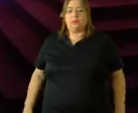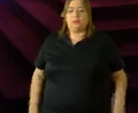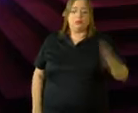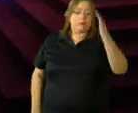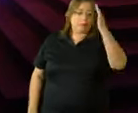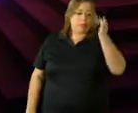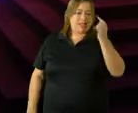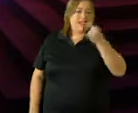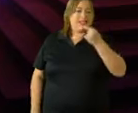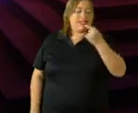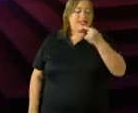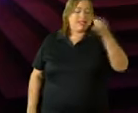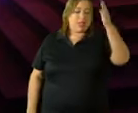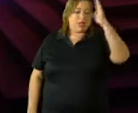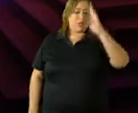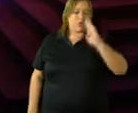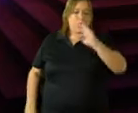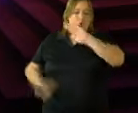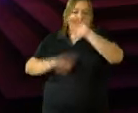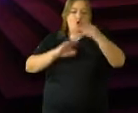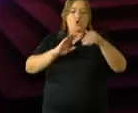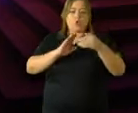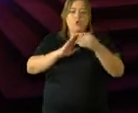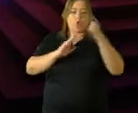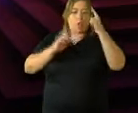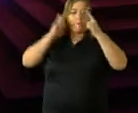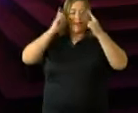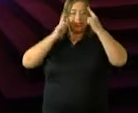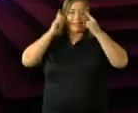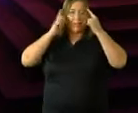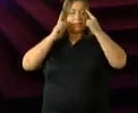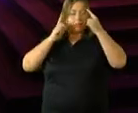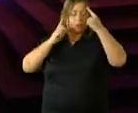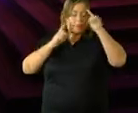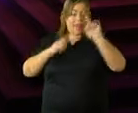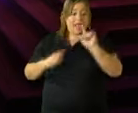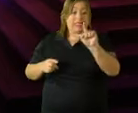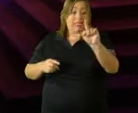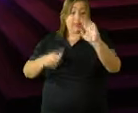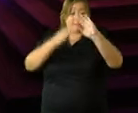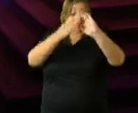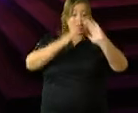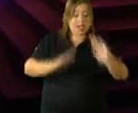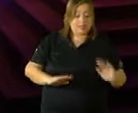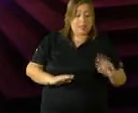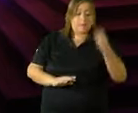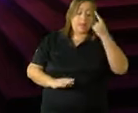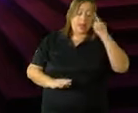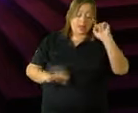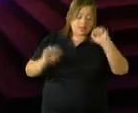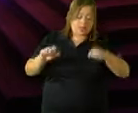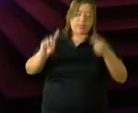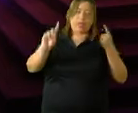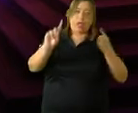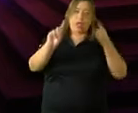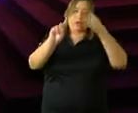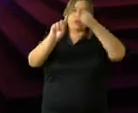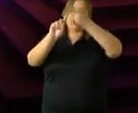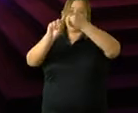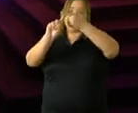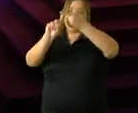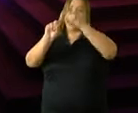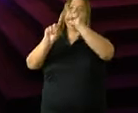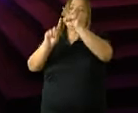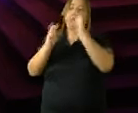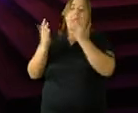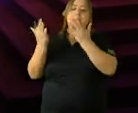Porque dice el Señor que todo pensamiento que tiene para ustedes de paz y de bien, para que alcancen el fin que